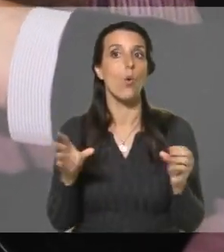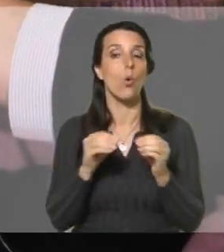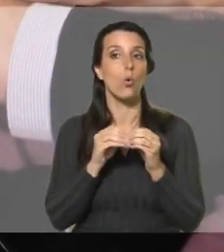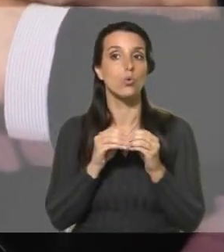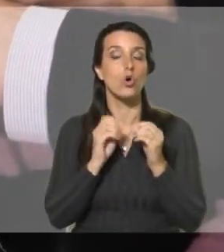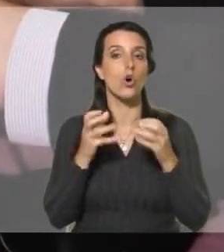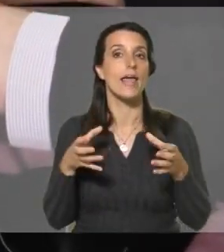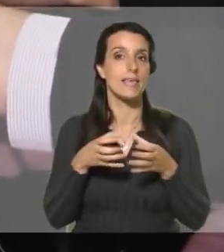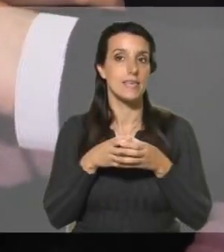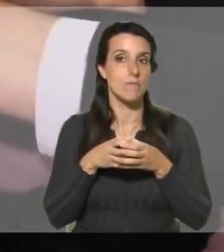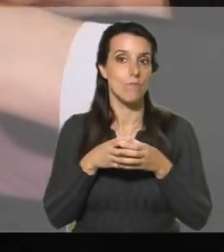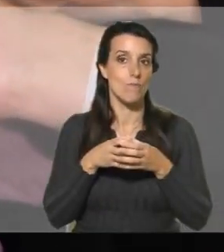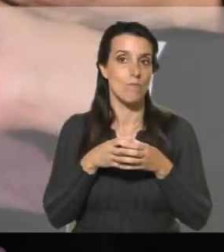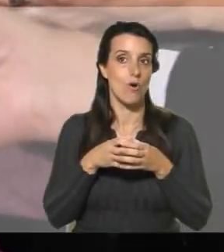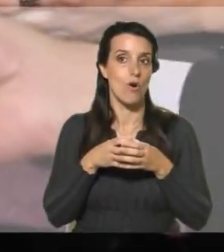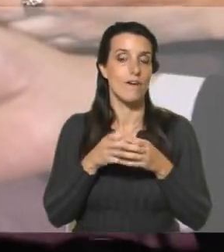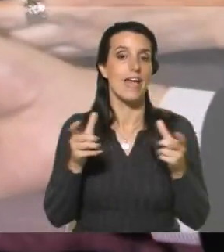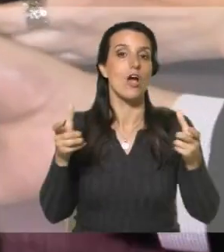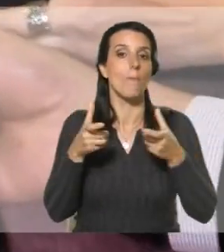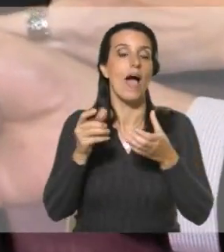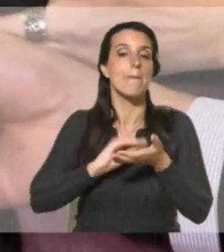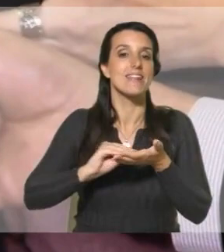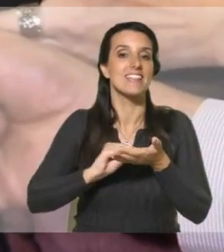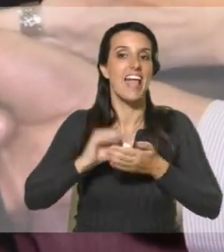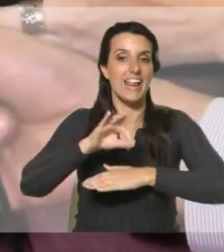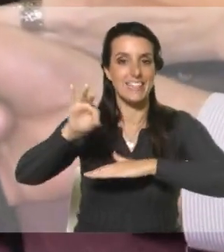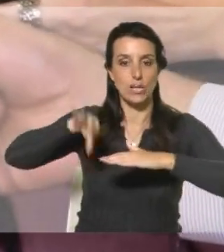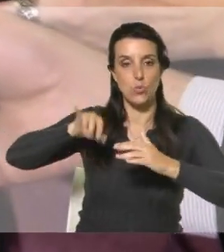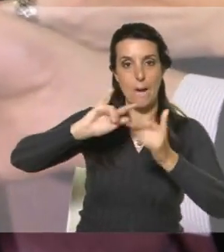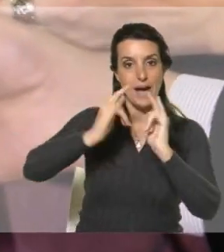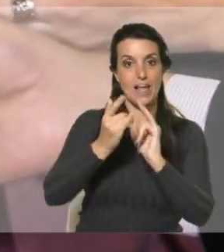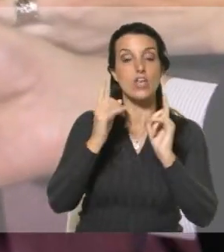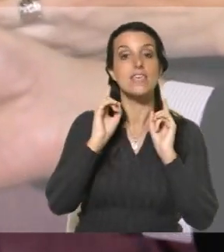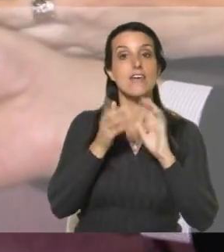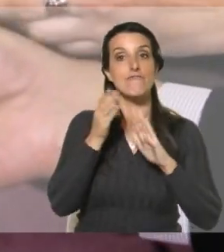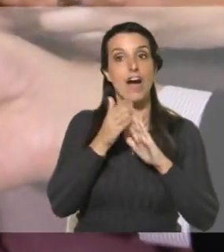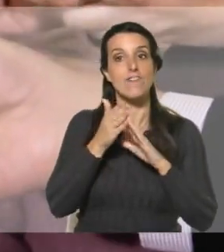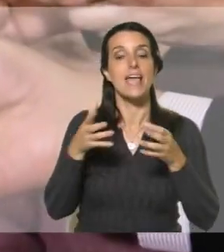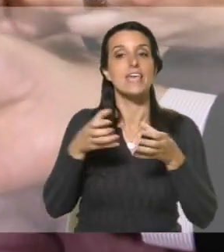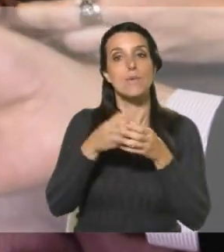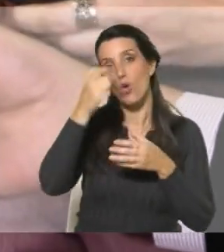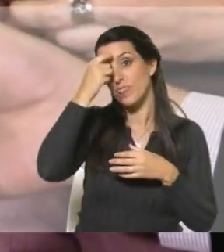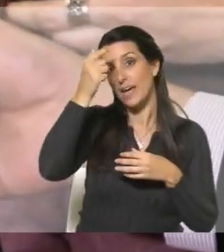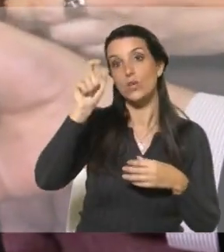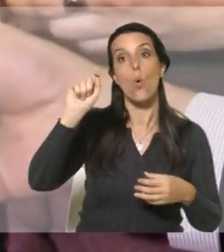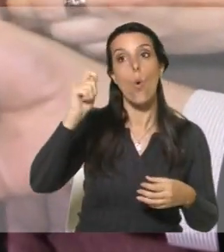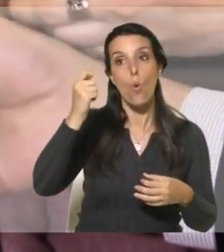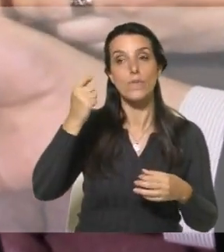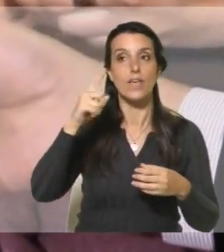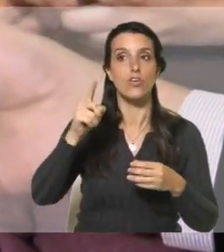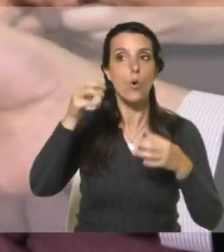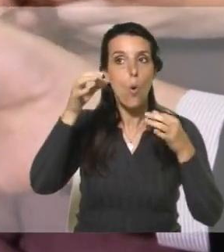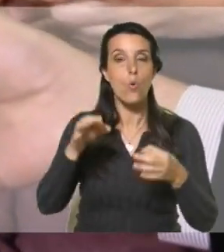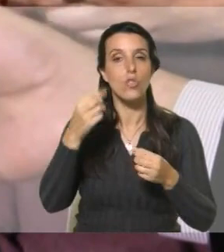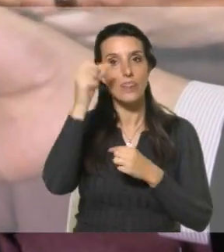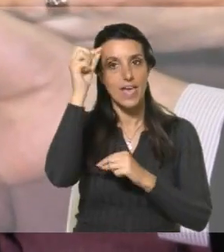con el equipo de Comisión Administrativa y Arquitectura del Palacio Legislativo y los equipos técnicos de UTE. Se está ajustando